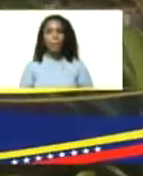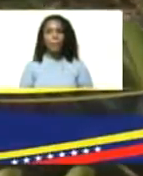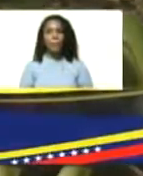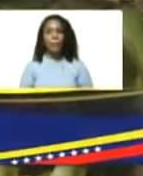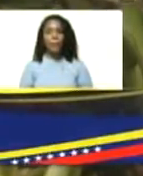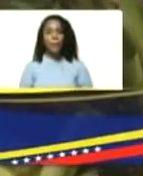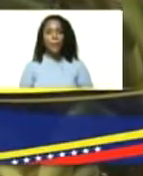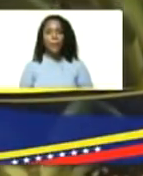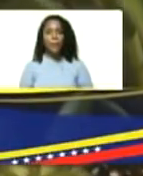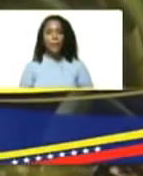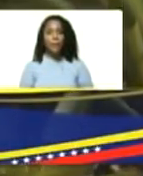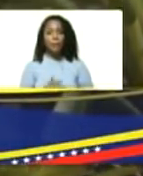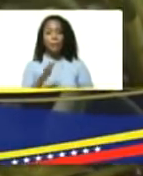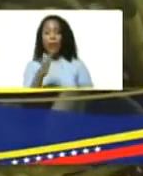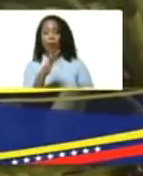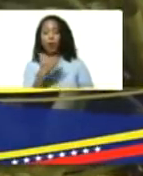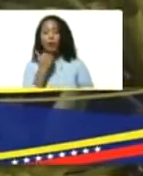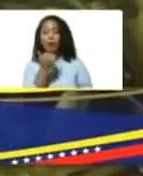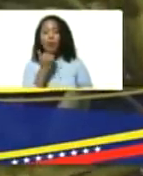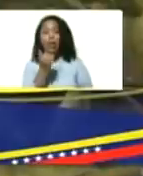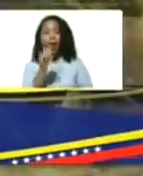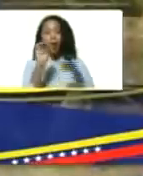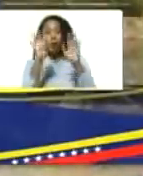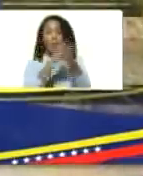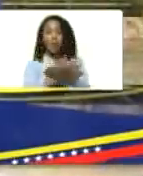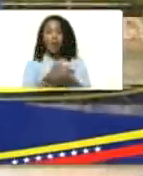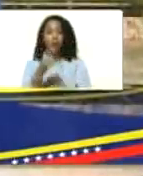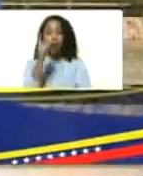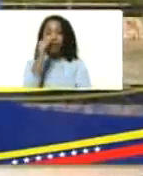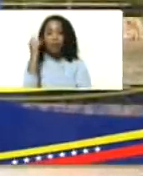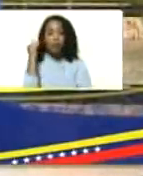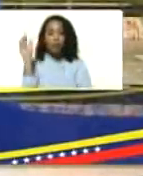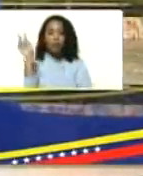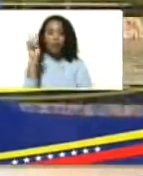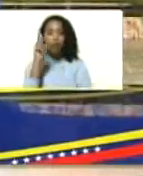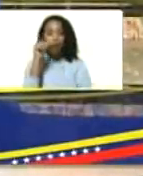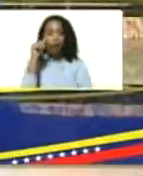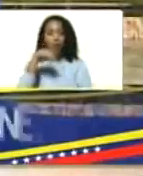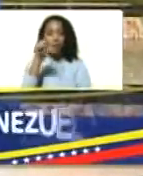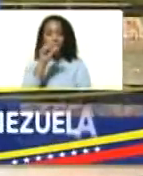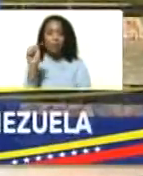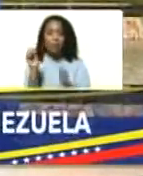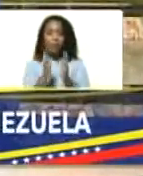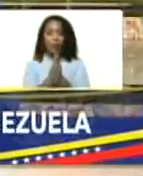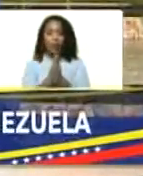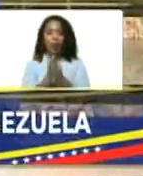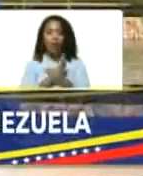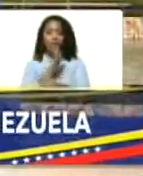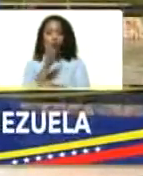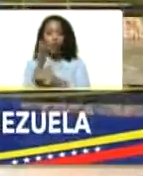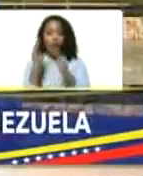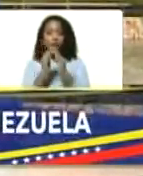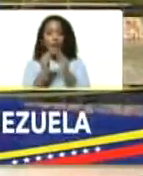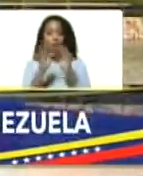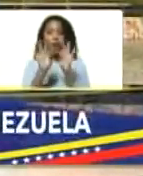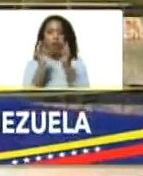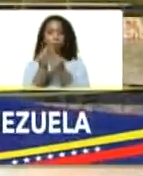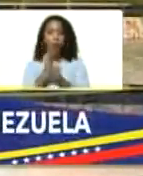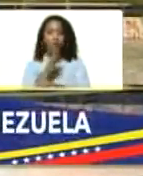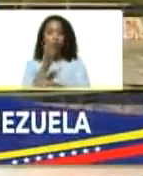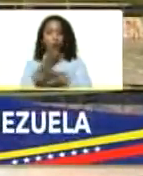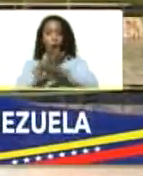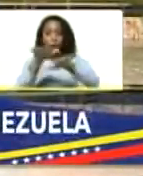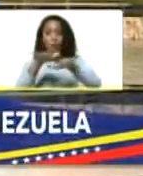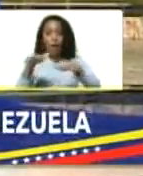casi 9 millones de venezolanos y venezolanas se movieron en semana santa fueron a casa de sus familiares fueron a la